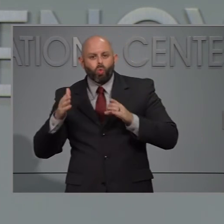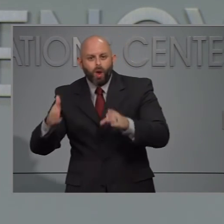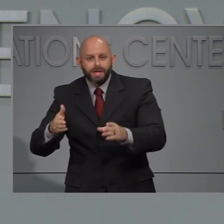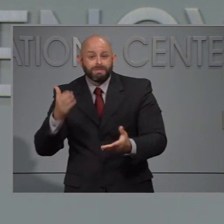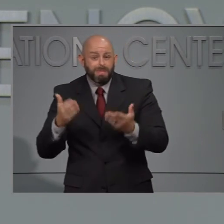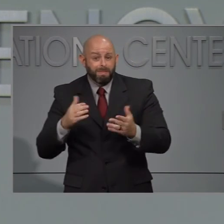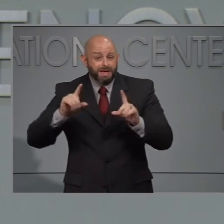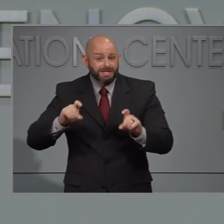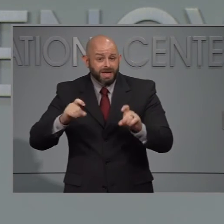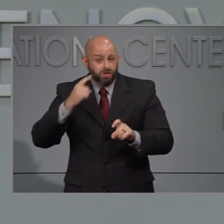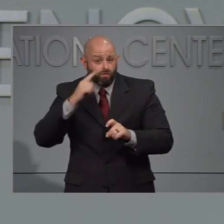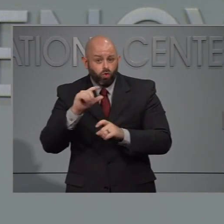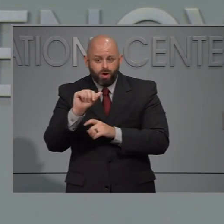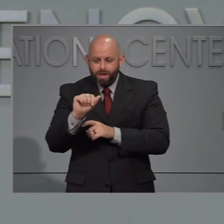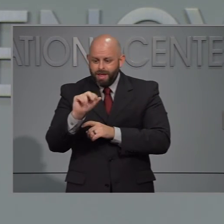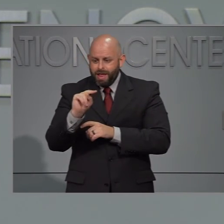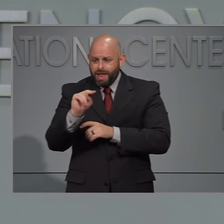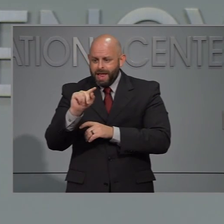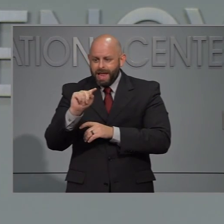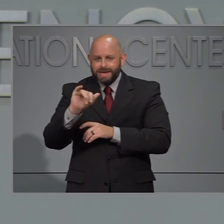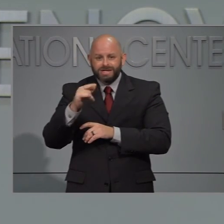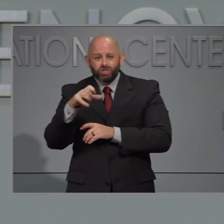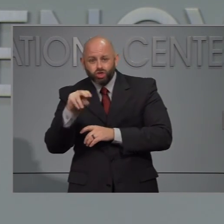modalidades y otros tipos de mecanismos.